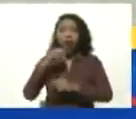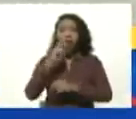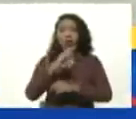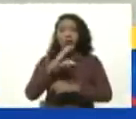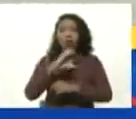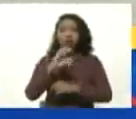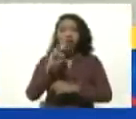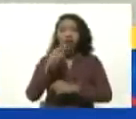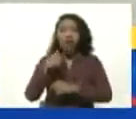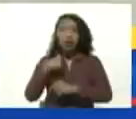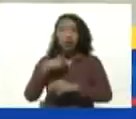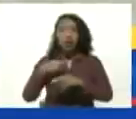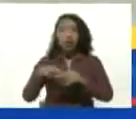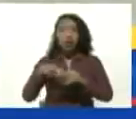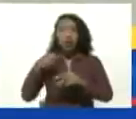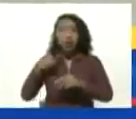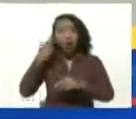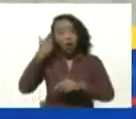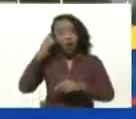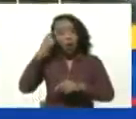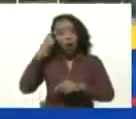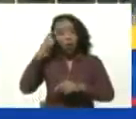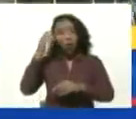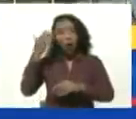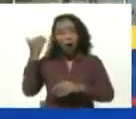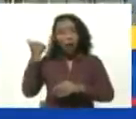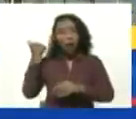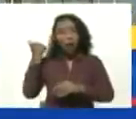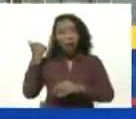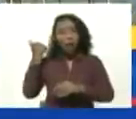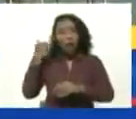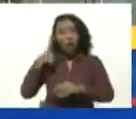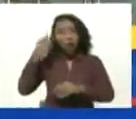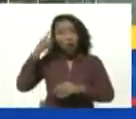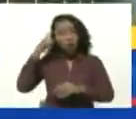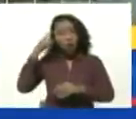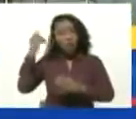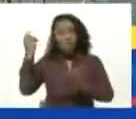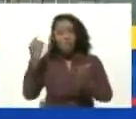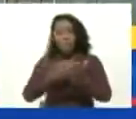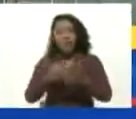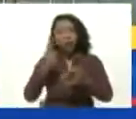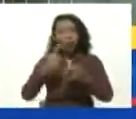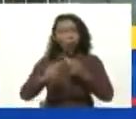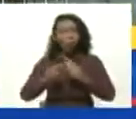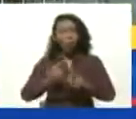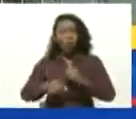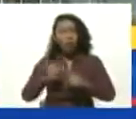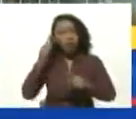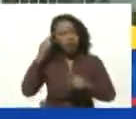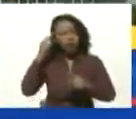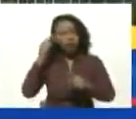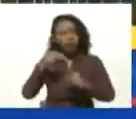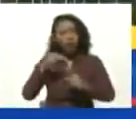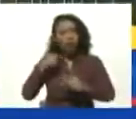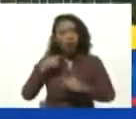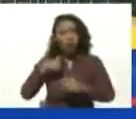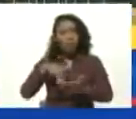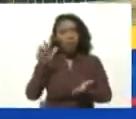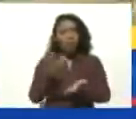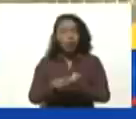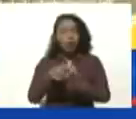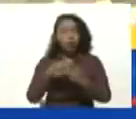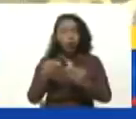aula magna desde niño la recuerdo. La recuerdo por mil motivos. Yo le aprobé todos los recursos